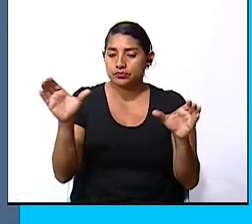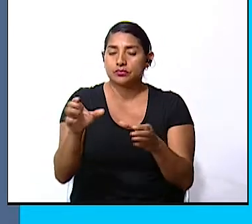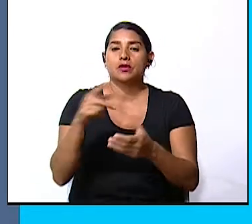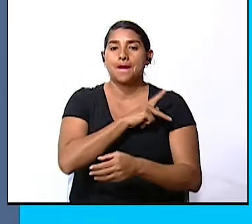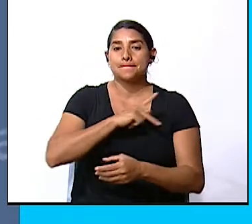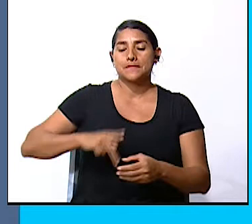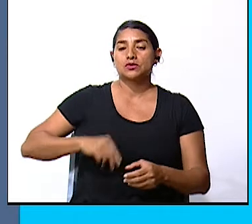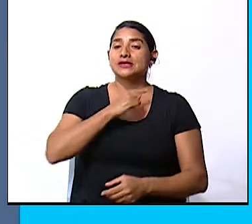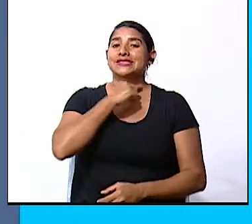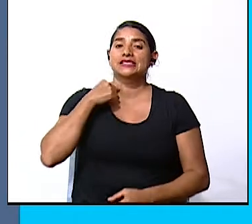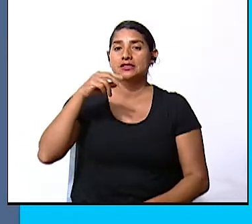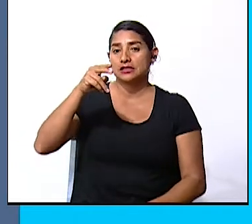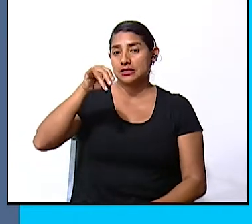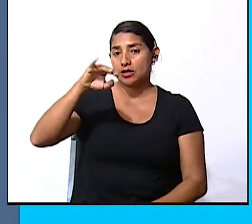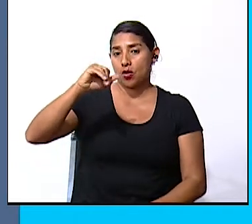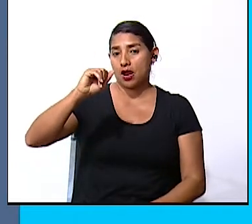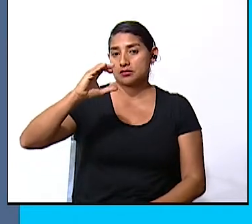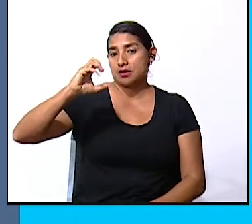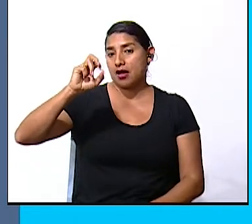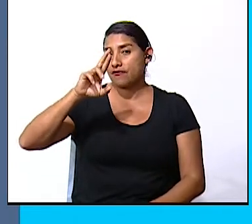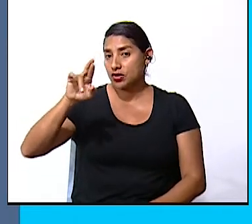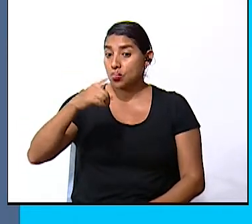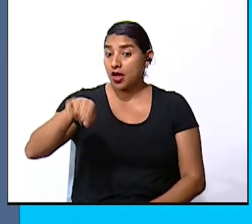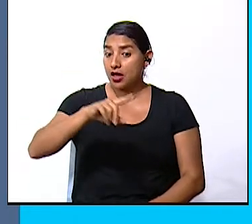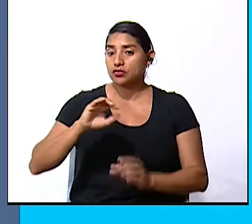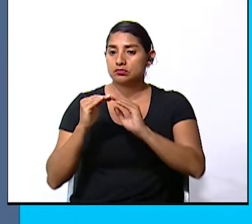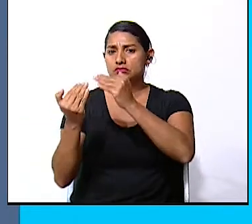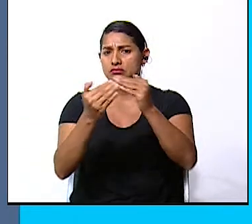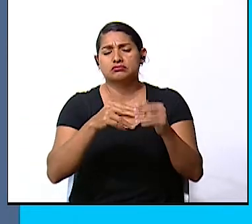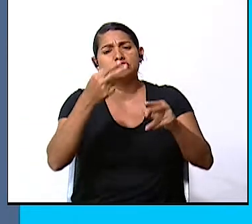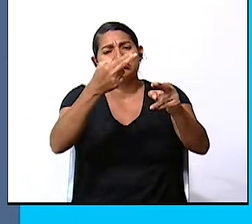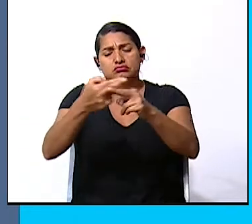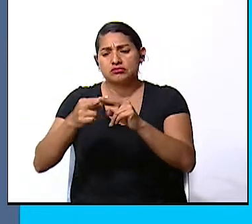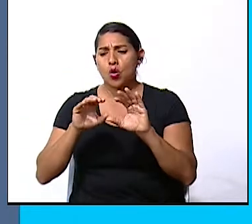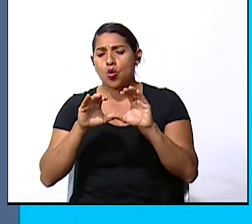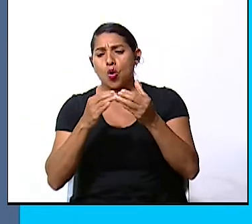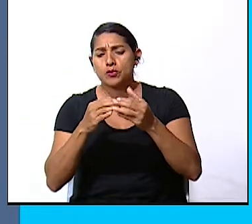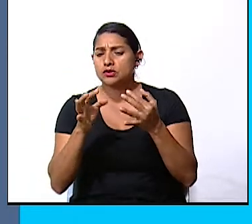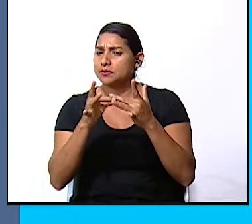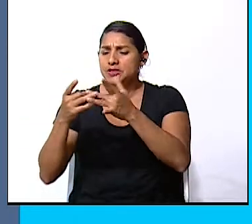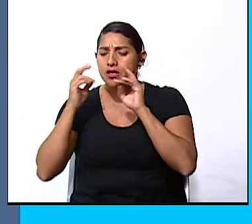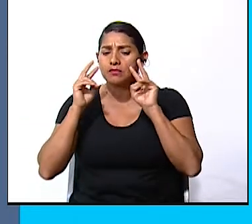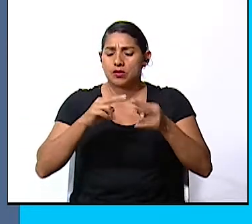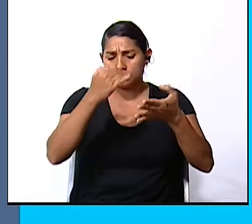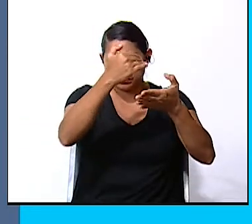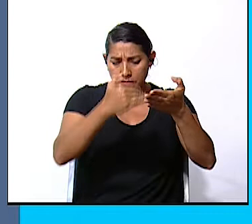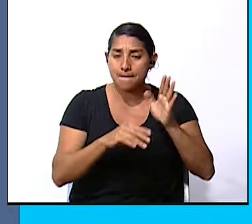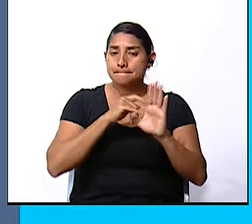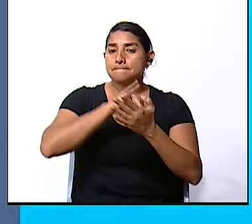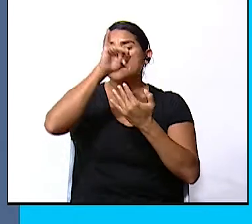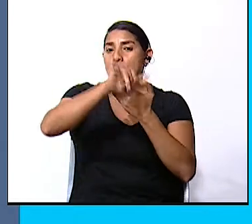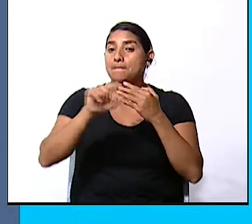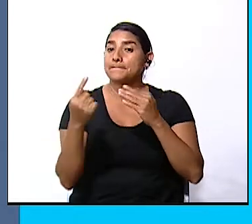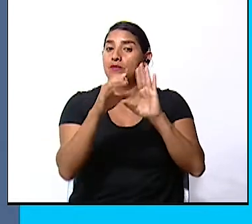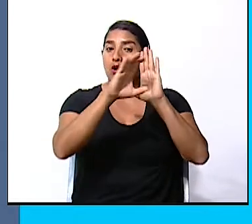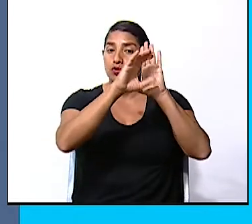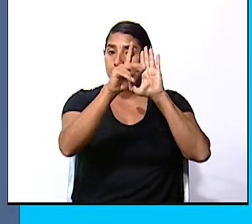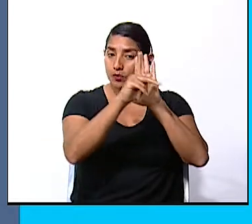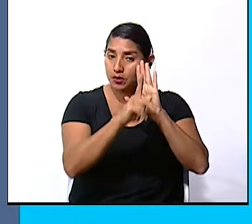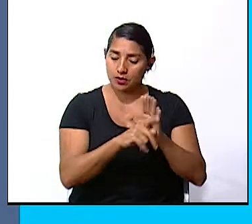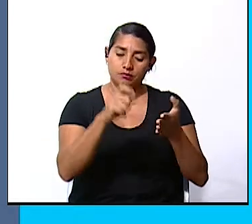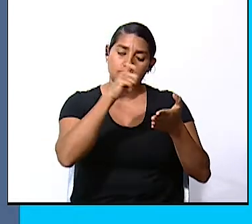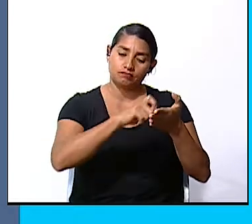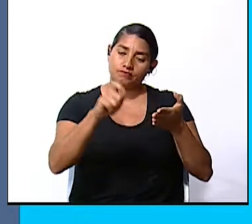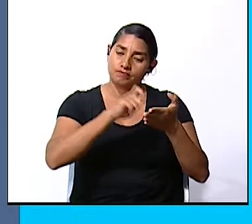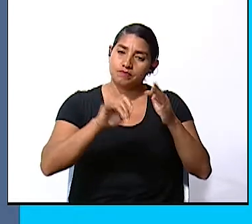presidencia del sacerdote Nicolás Carrillo. La Junta de Delegados nombró una comisión para que redactara el proyecto de la primera constitución